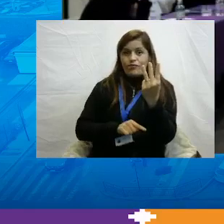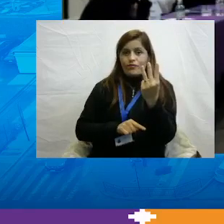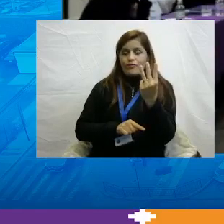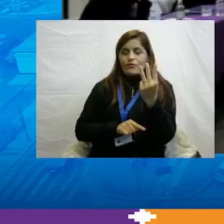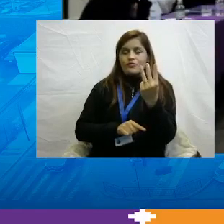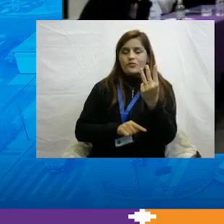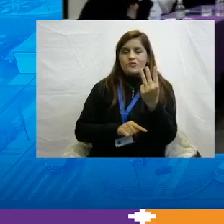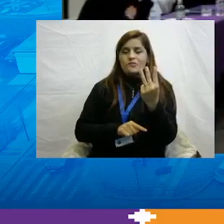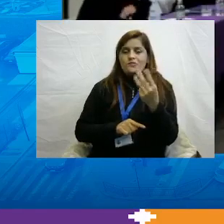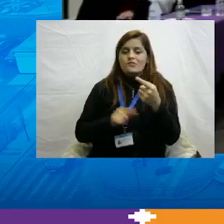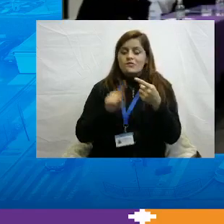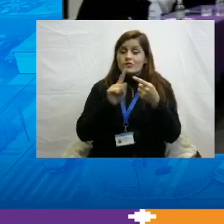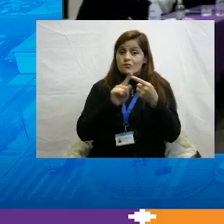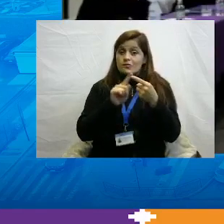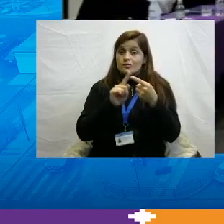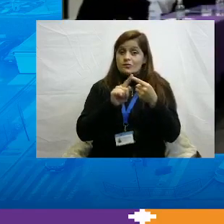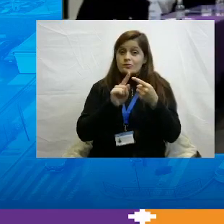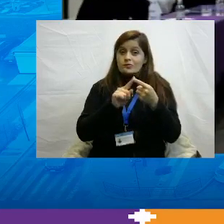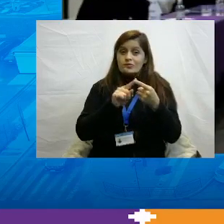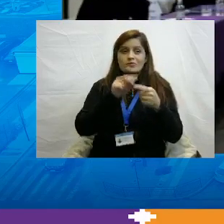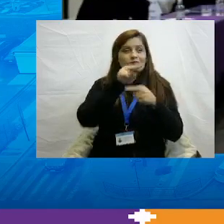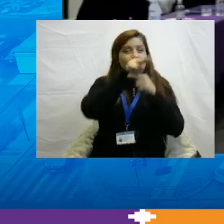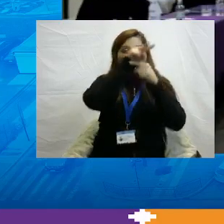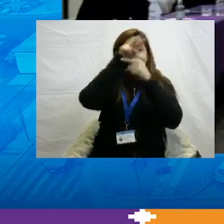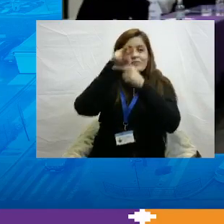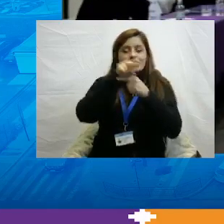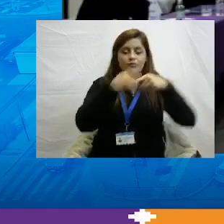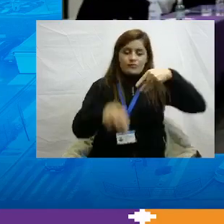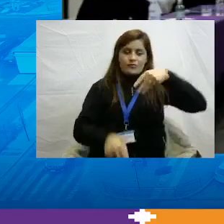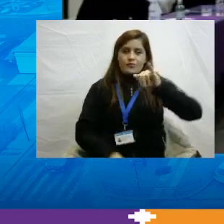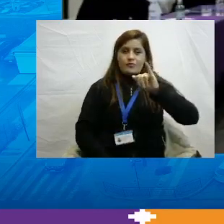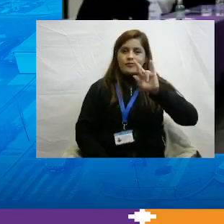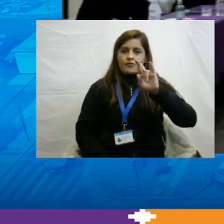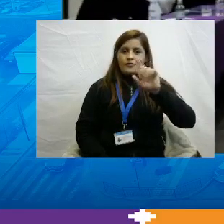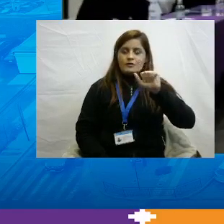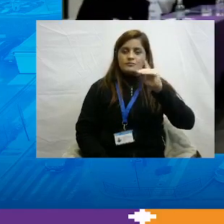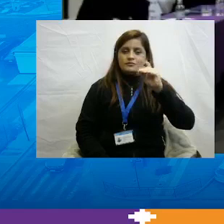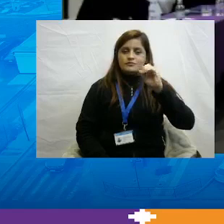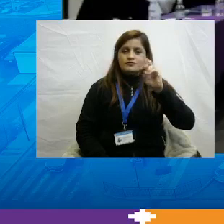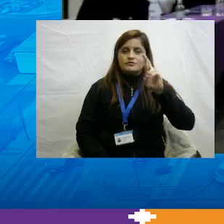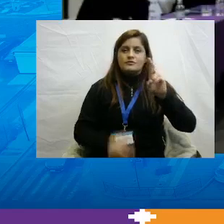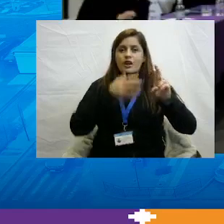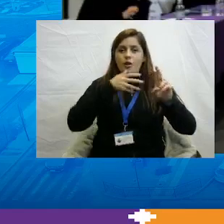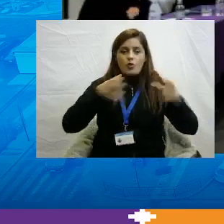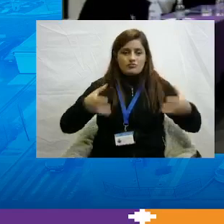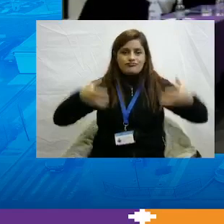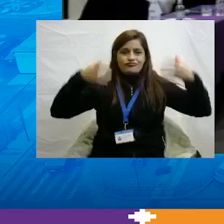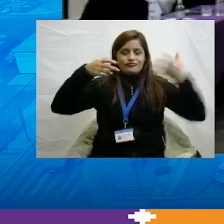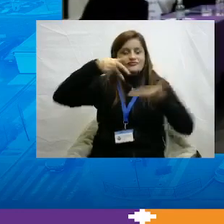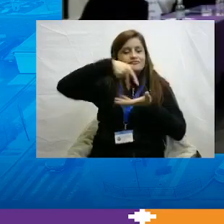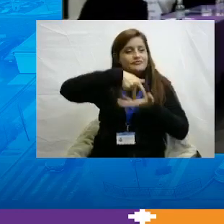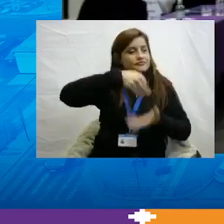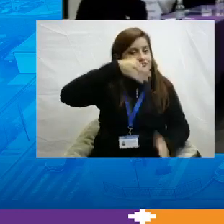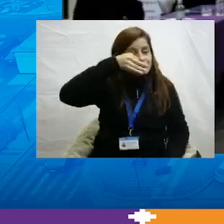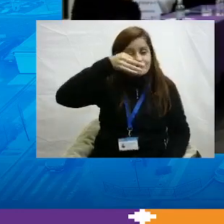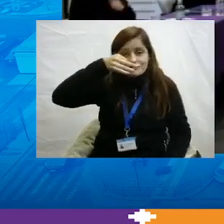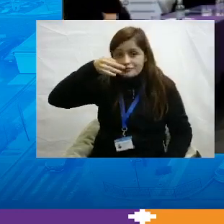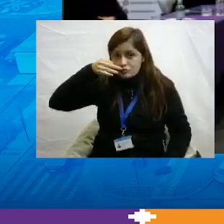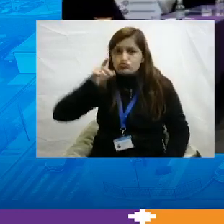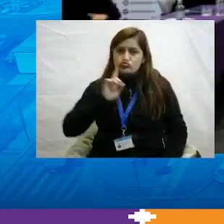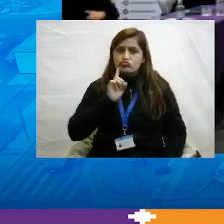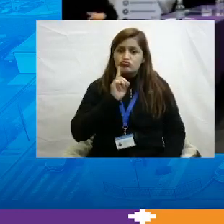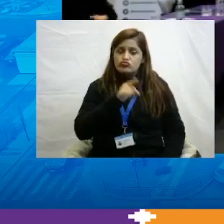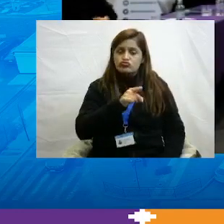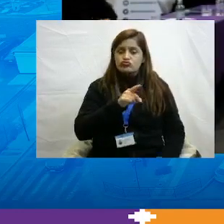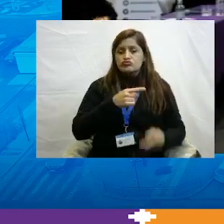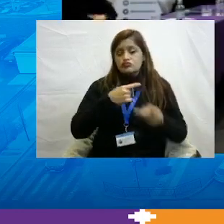barrio. Uno tiene que ver, cierto, con el mirador, un mirador que está arriba, cierto, donde están las copas de agua, arriba, y hay un par de